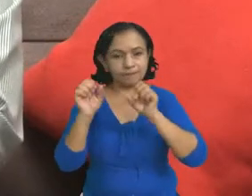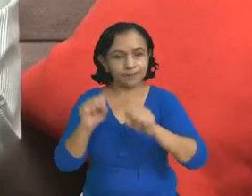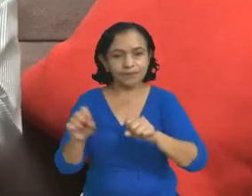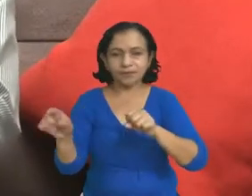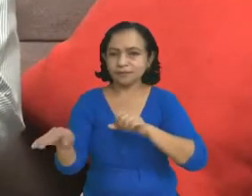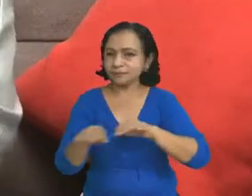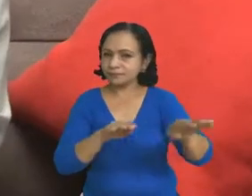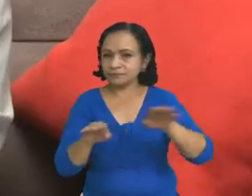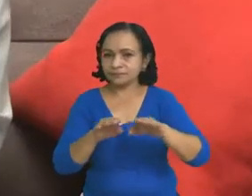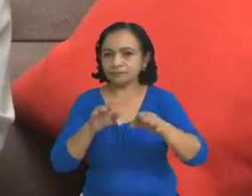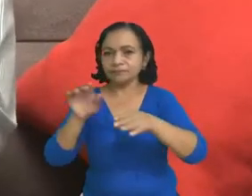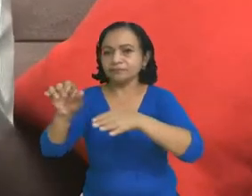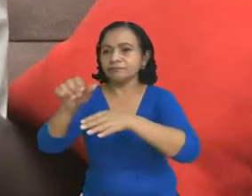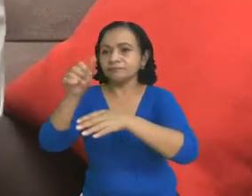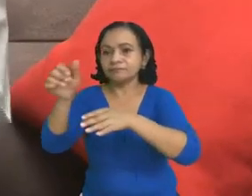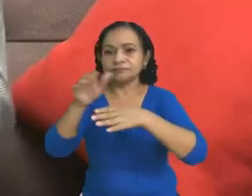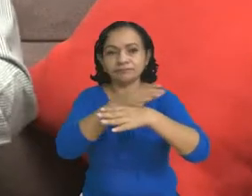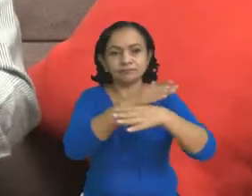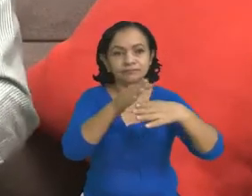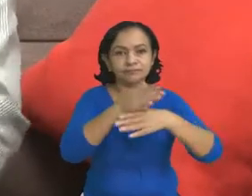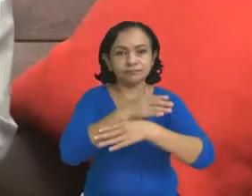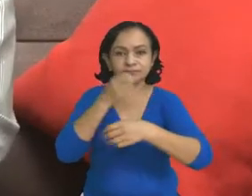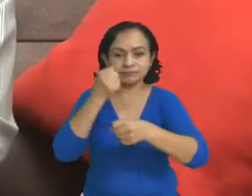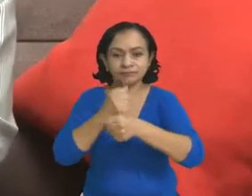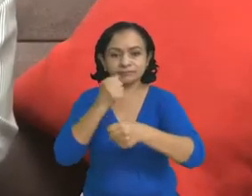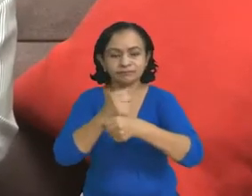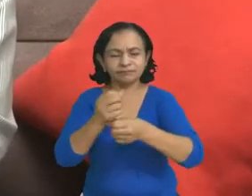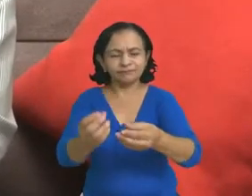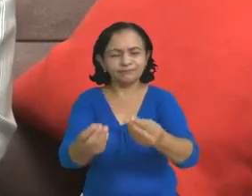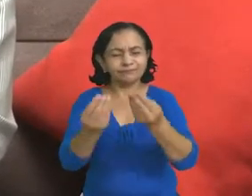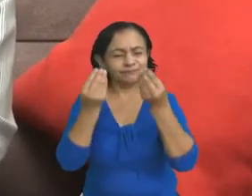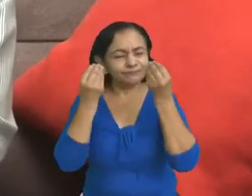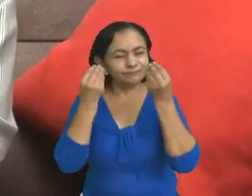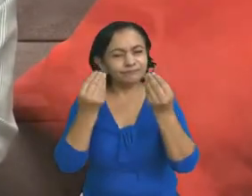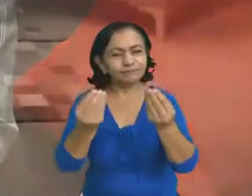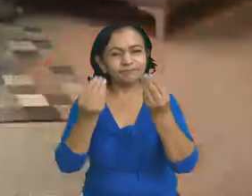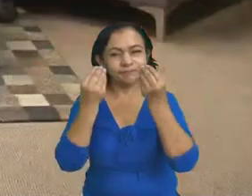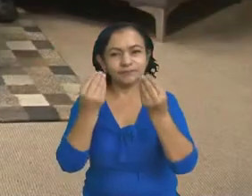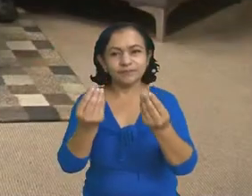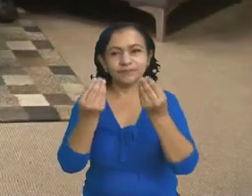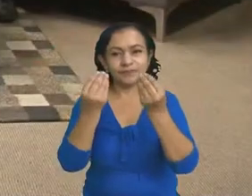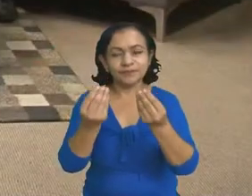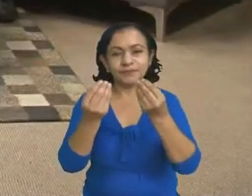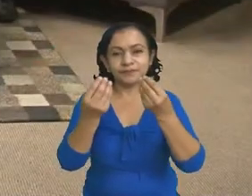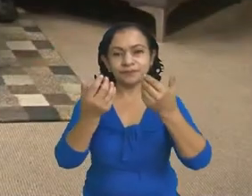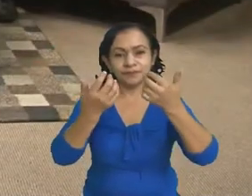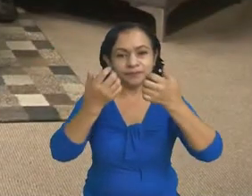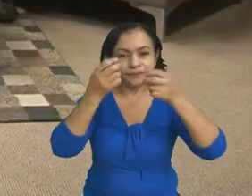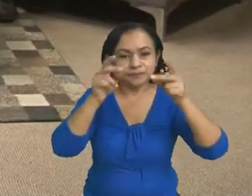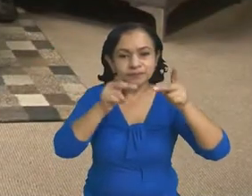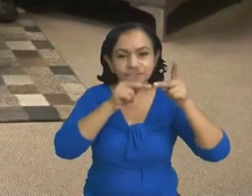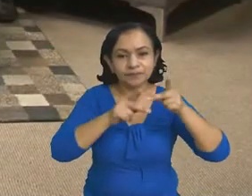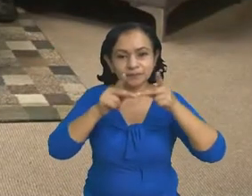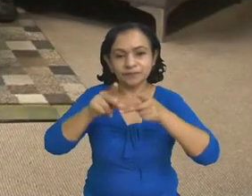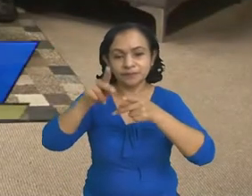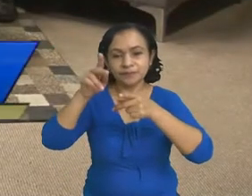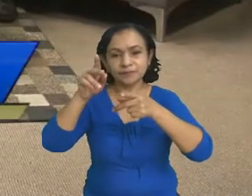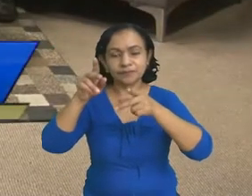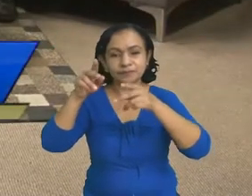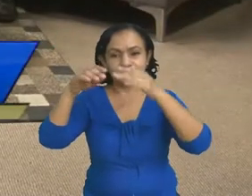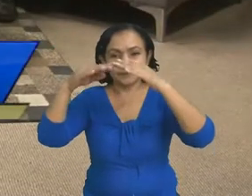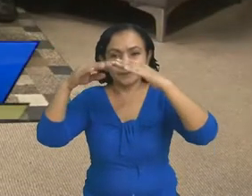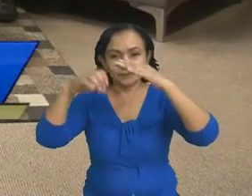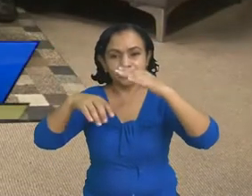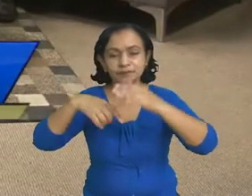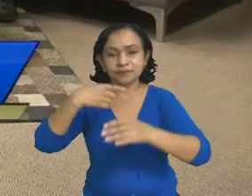claro. O sea, aquí trabajan cientos de electricistas, linieros, construyendo